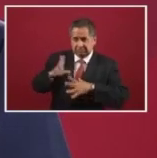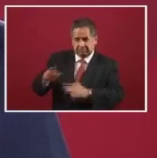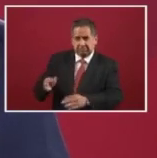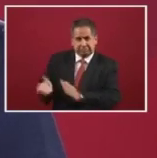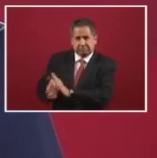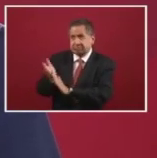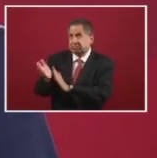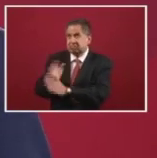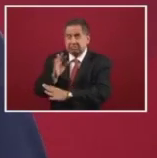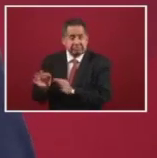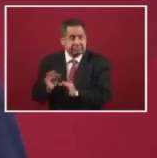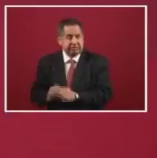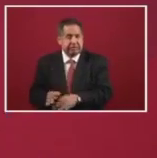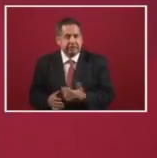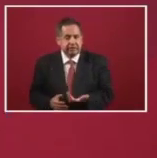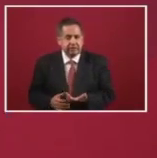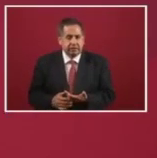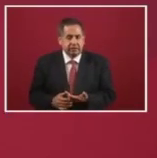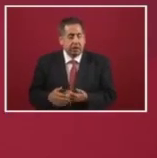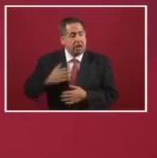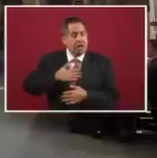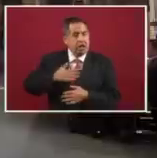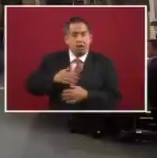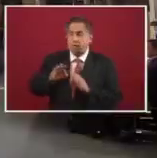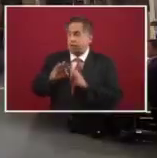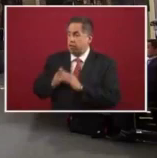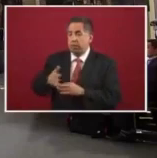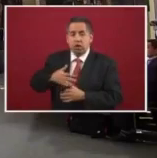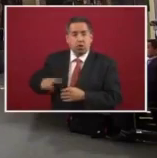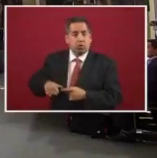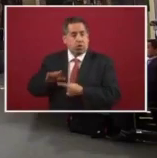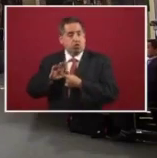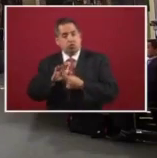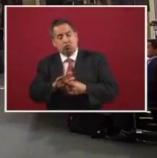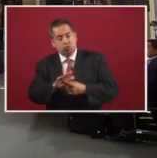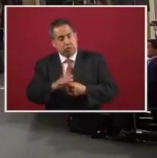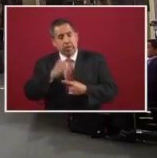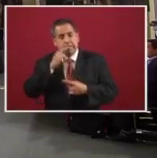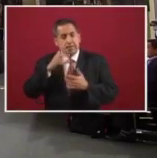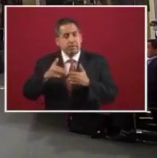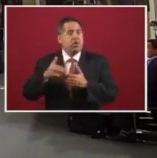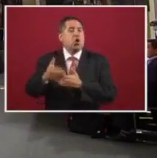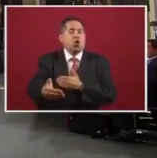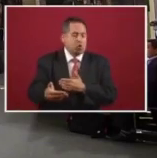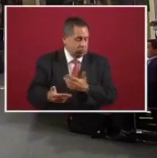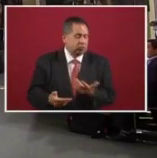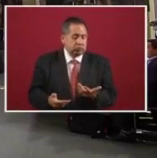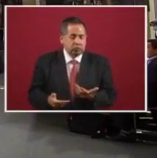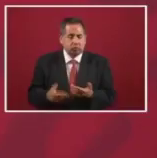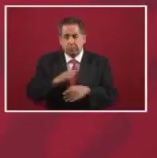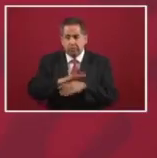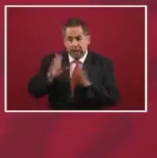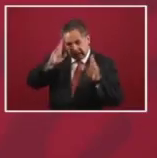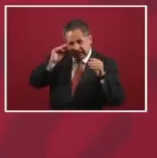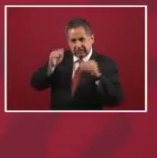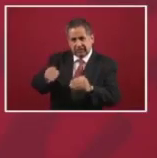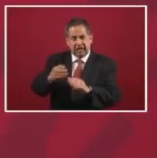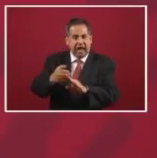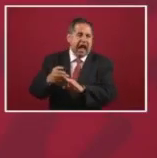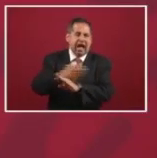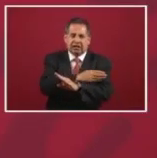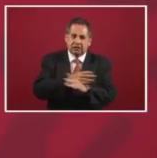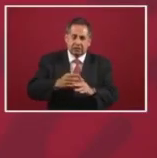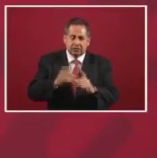Entonces, el modelo nuestro ahora va más orientado a lo